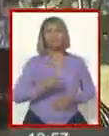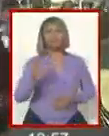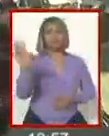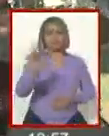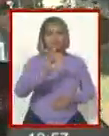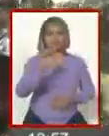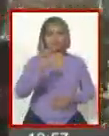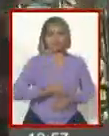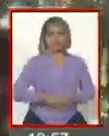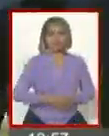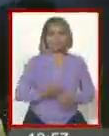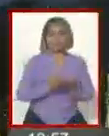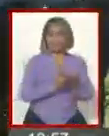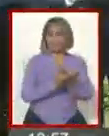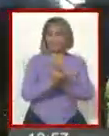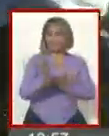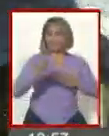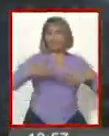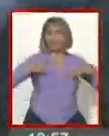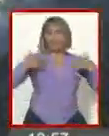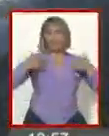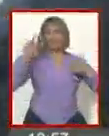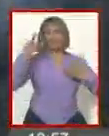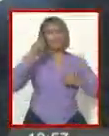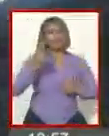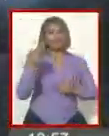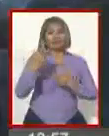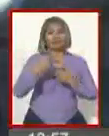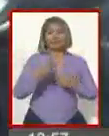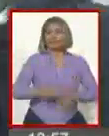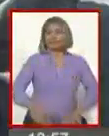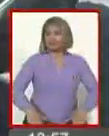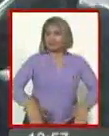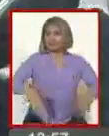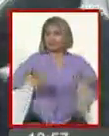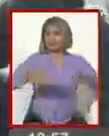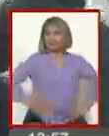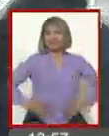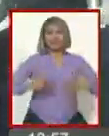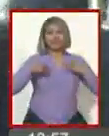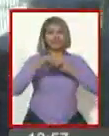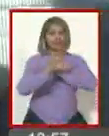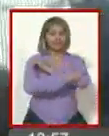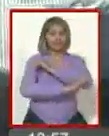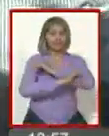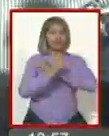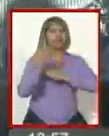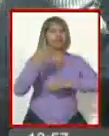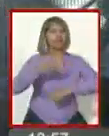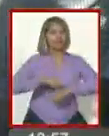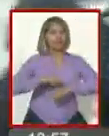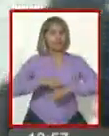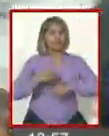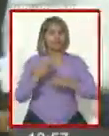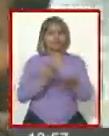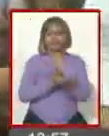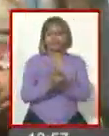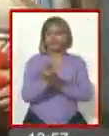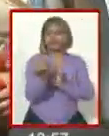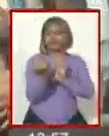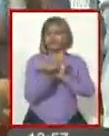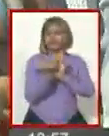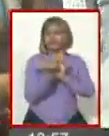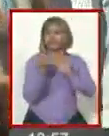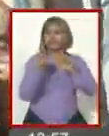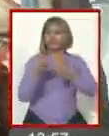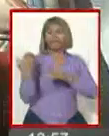Chaco boliviano. De verdad que me siento muy contenta por parte de mi infancia. También pasé en Camir y viví mucho tiempo. La verdad que me